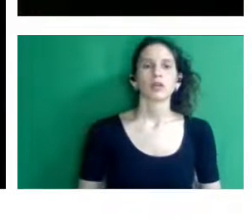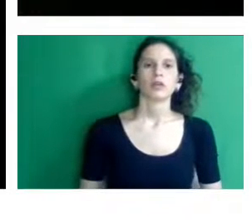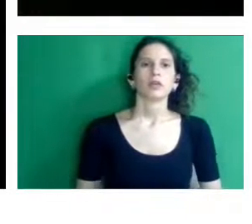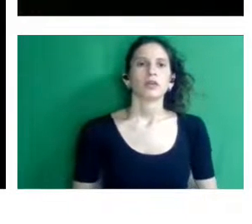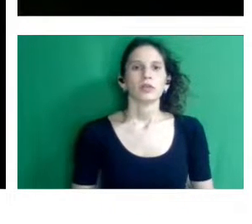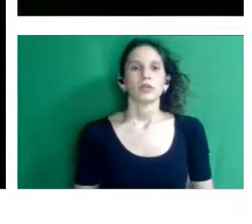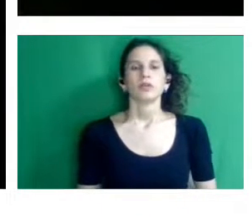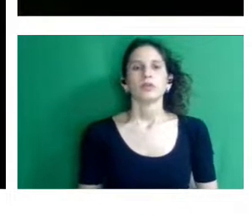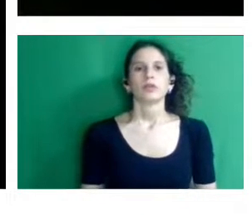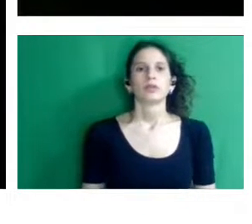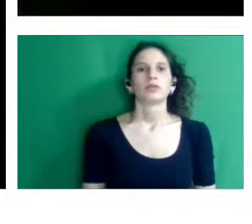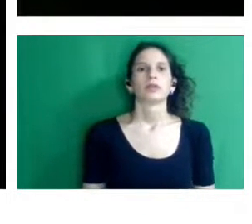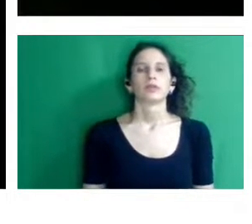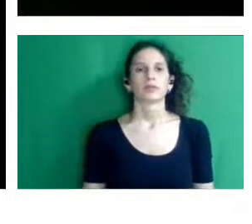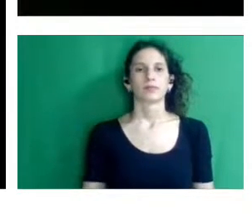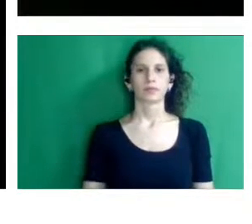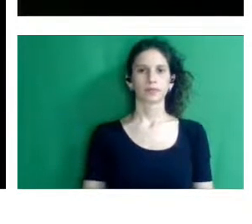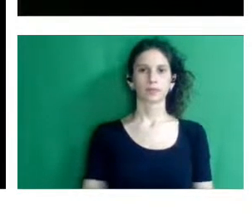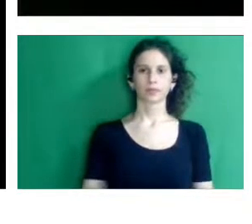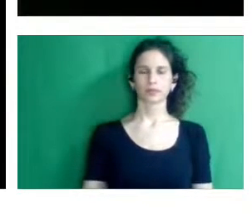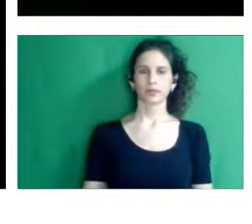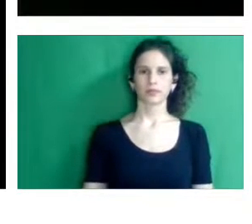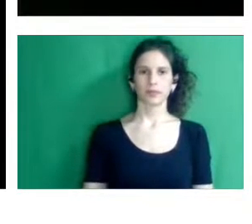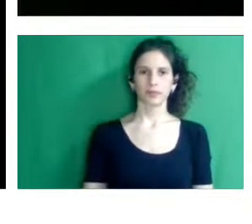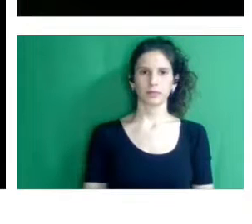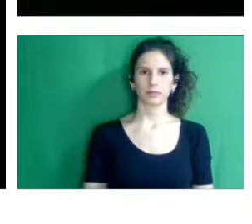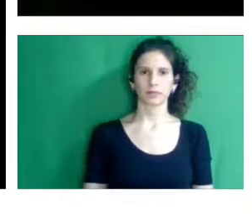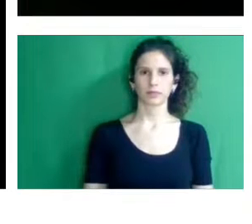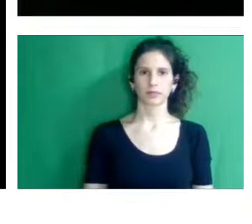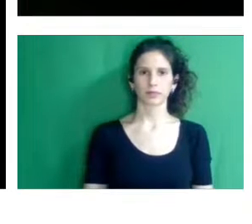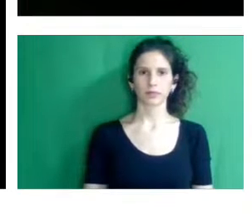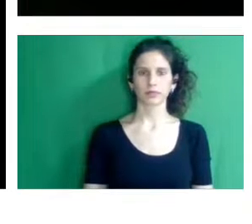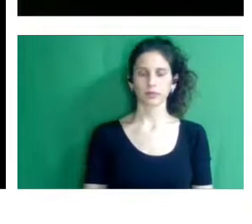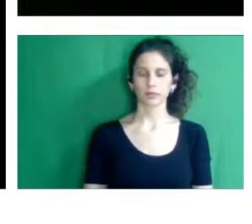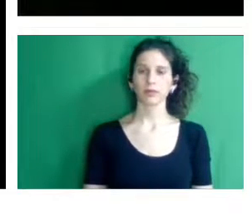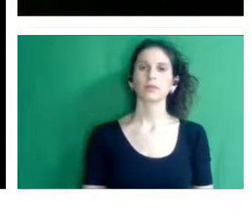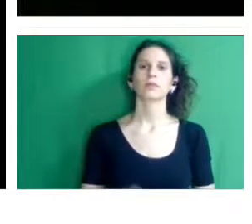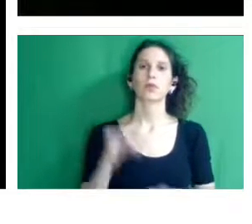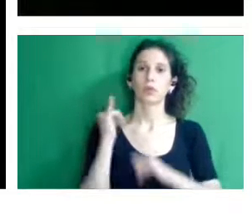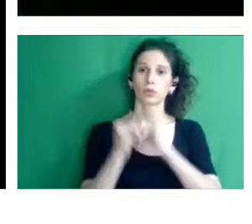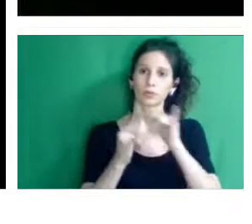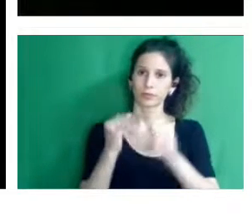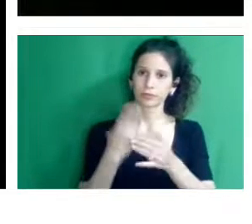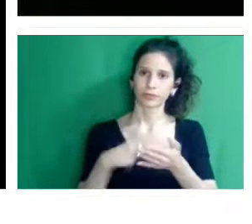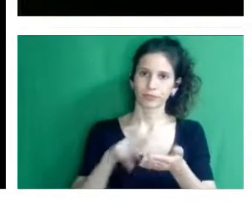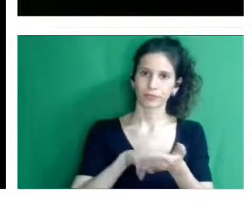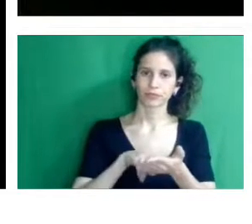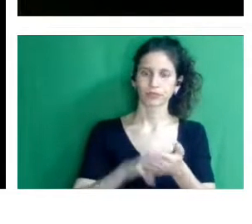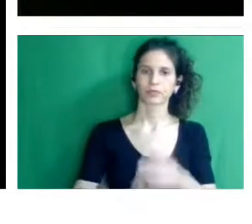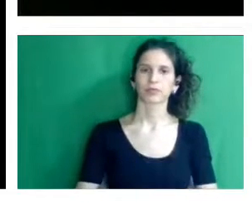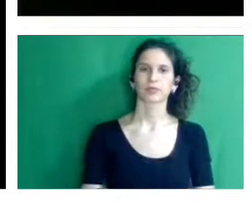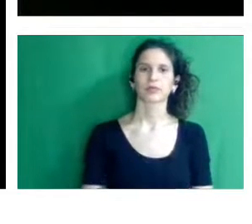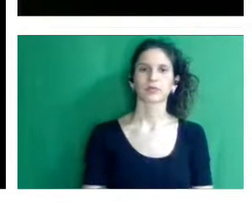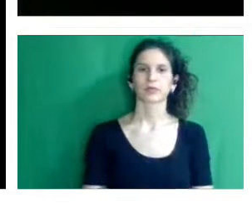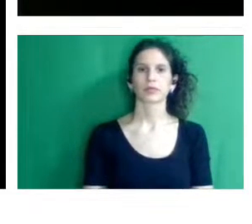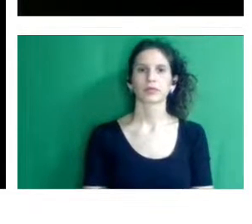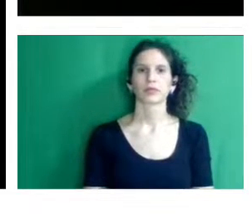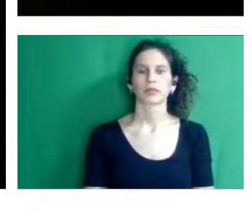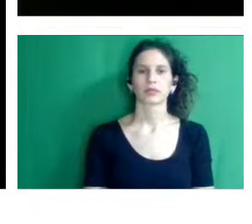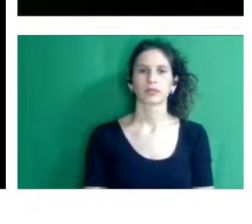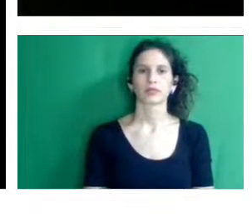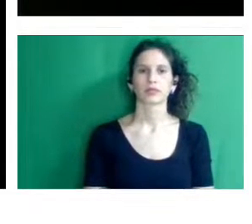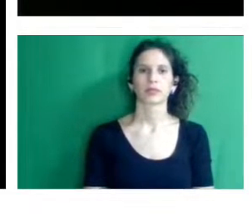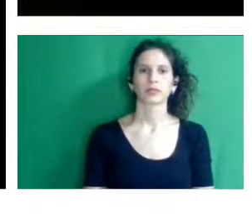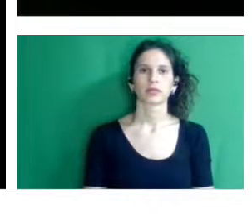qué pena. Ya, ¿no? Entonces les contaba, ya por acá, que les voy a